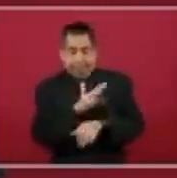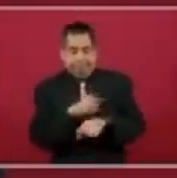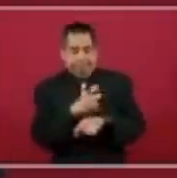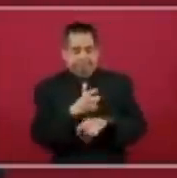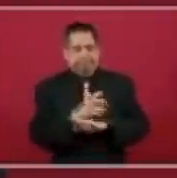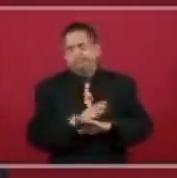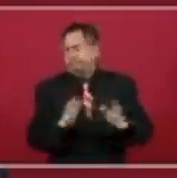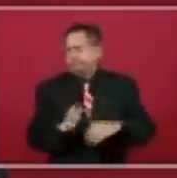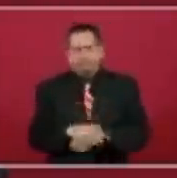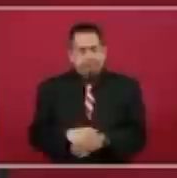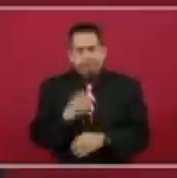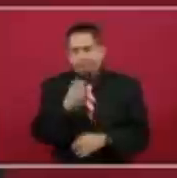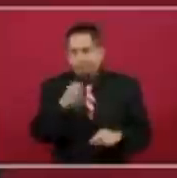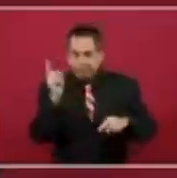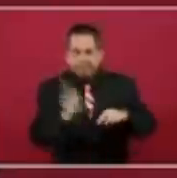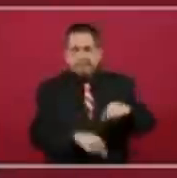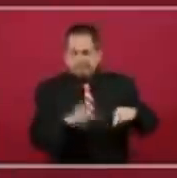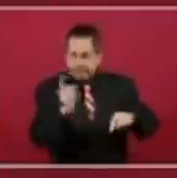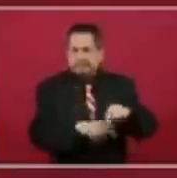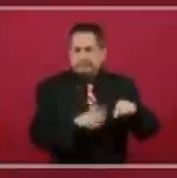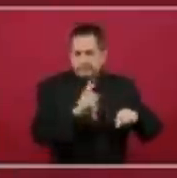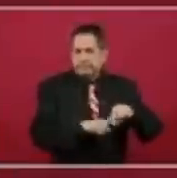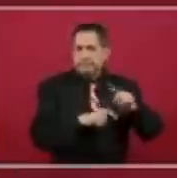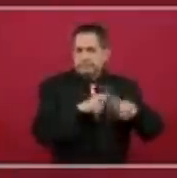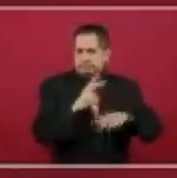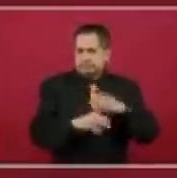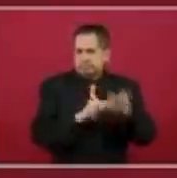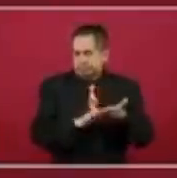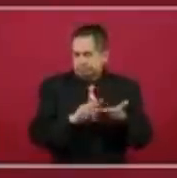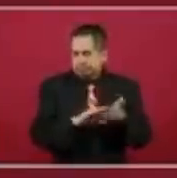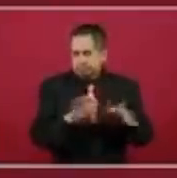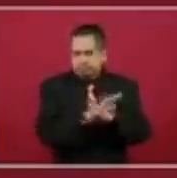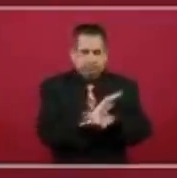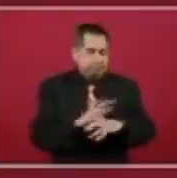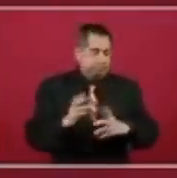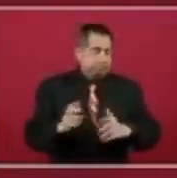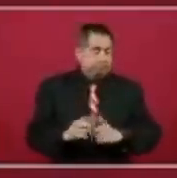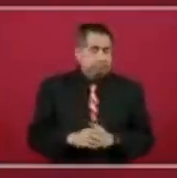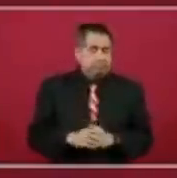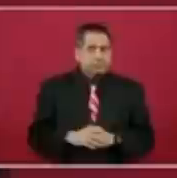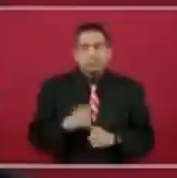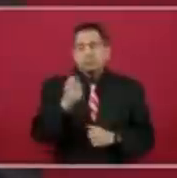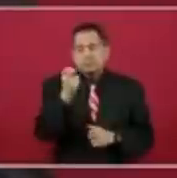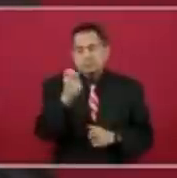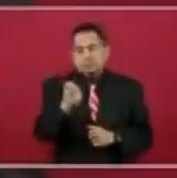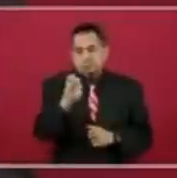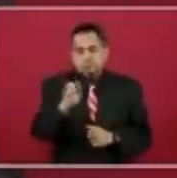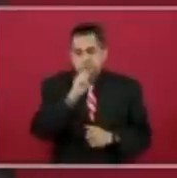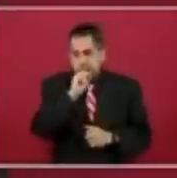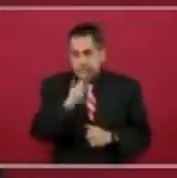que quitar. En parte, pues por eso